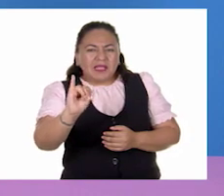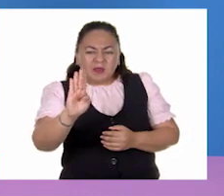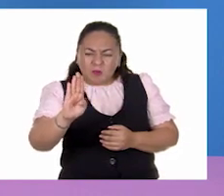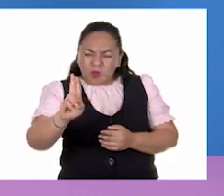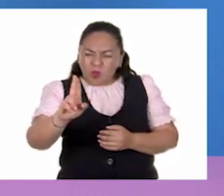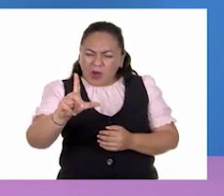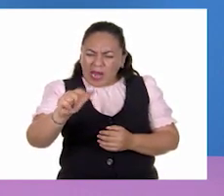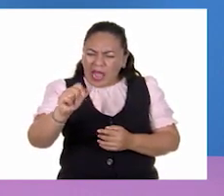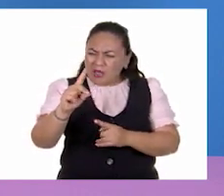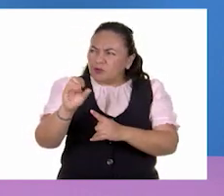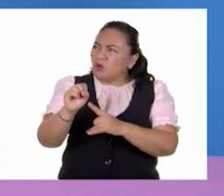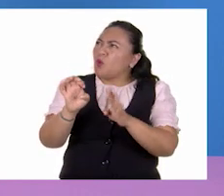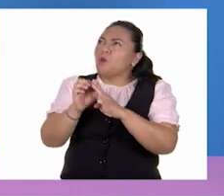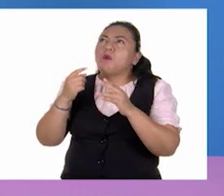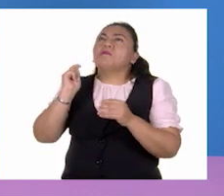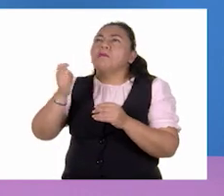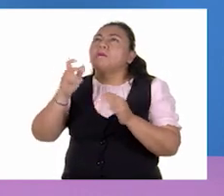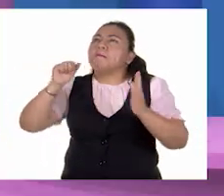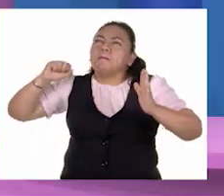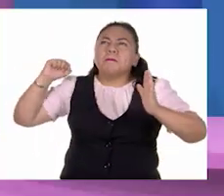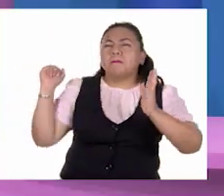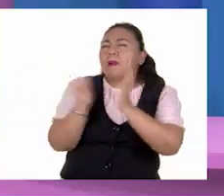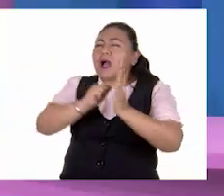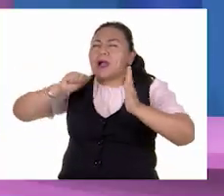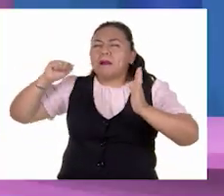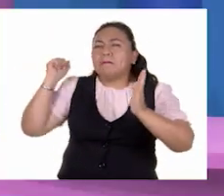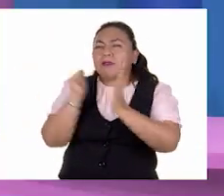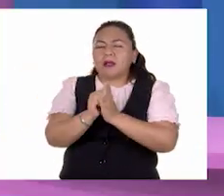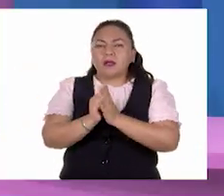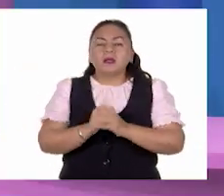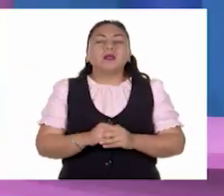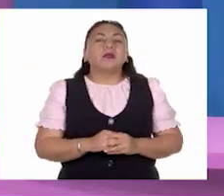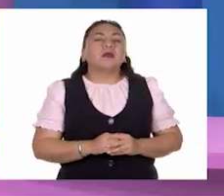describe cómo son esos golpes. ¿Qué opinas, Lari?